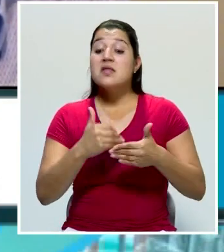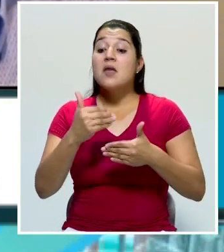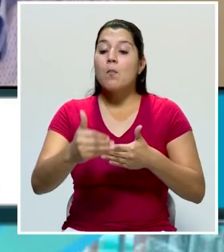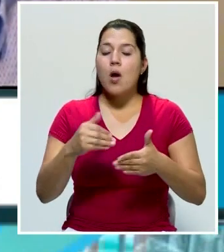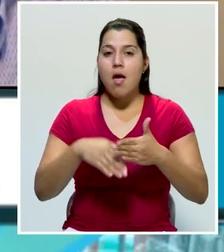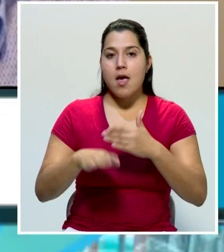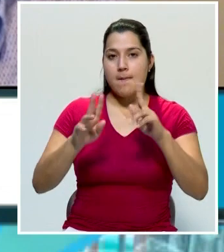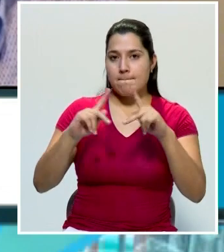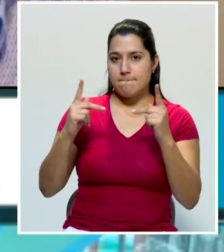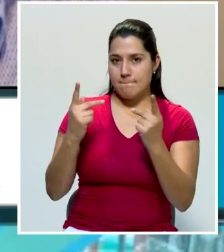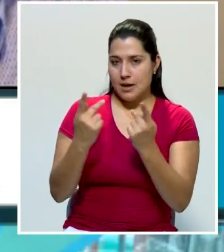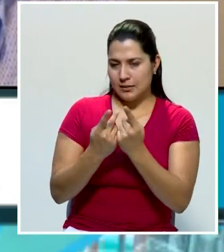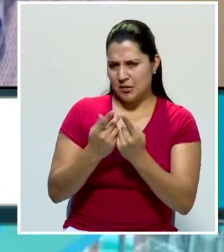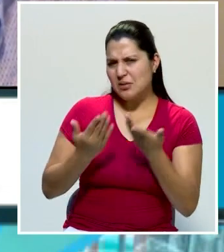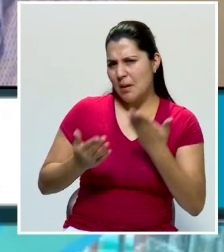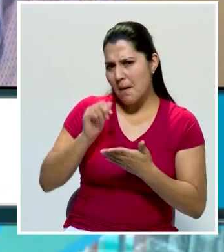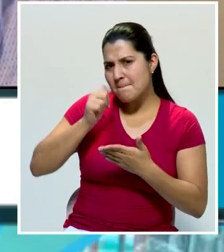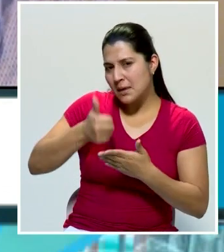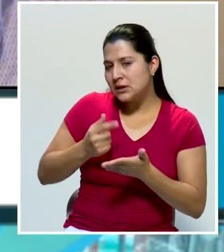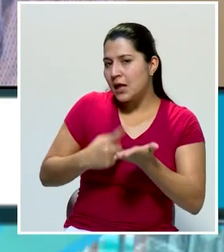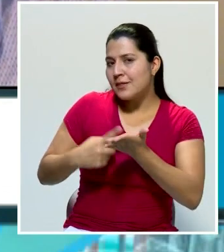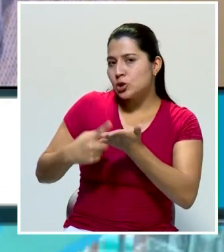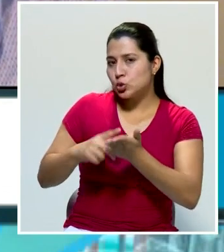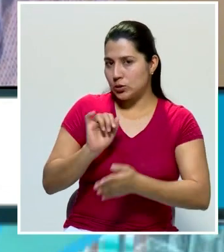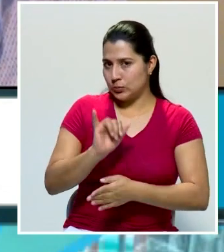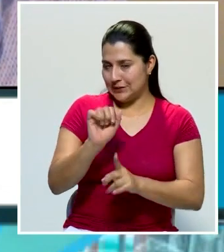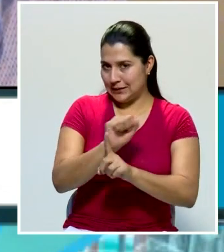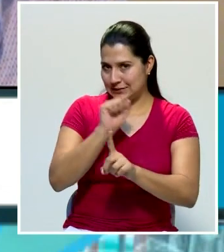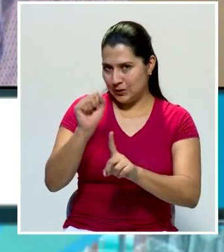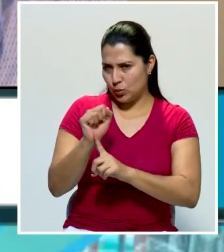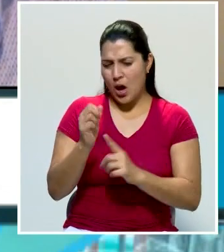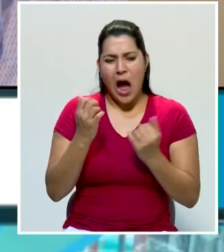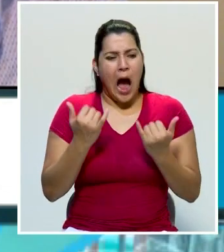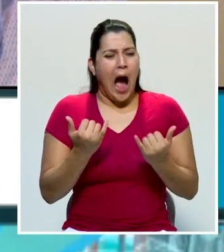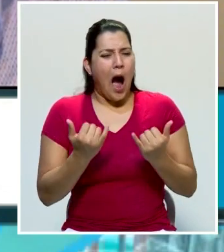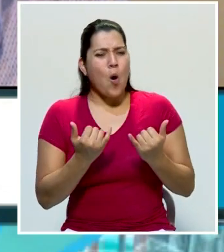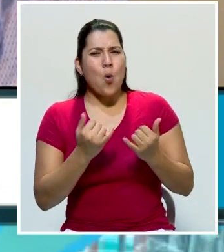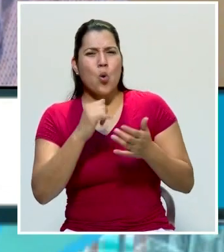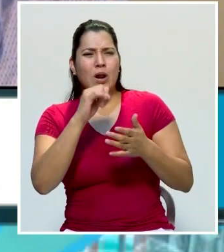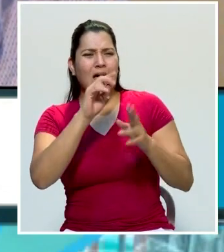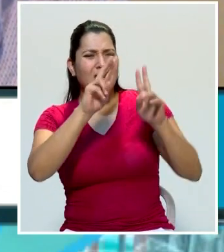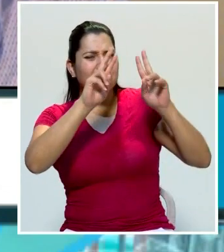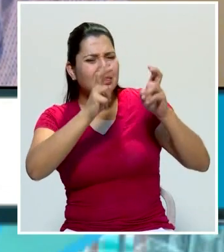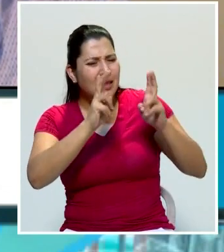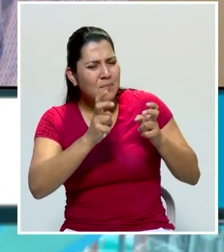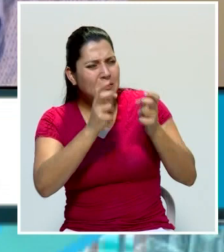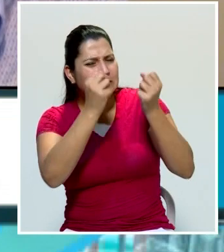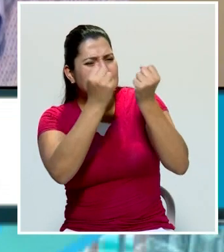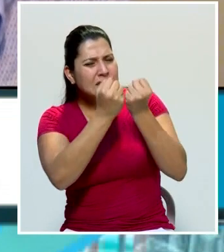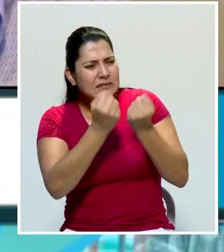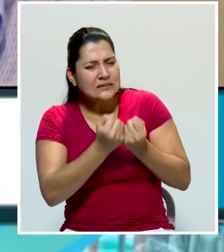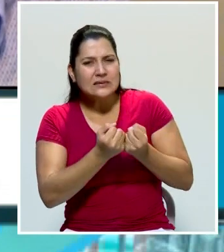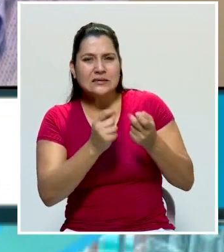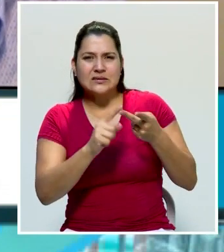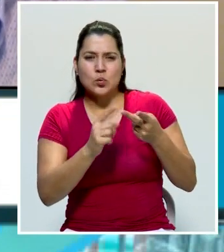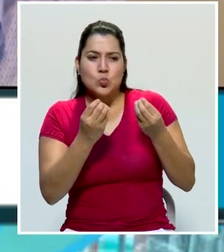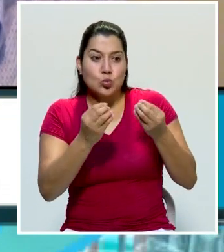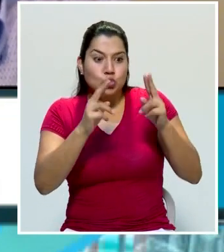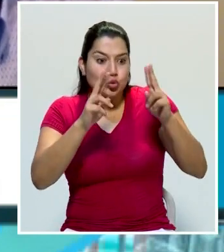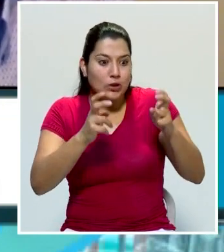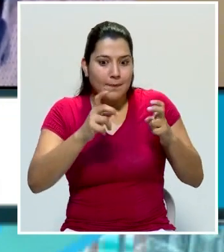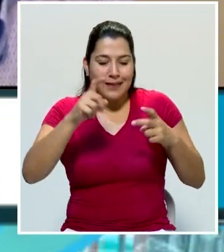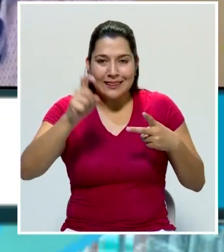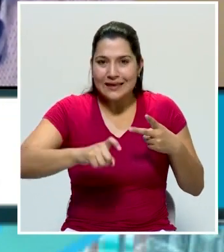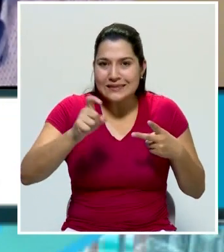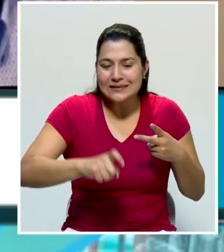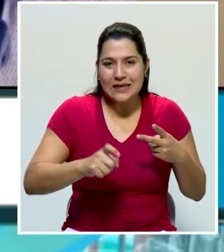fracción probablemente el día de mañana. Don Roberto, en medio de una agenda tan apretada y tan necesaria para la gente, tan